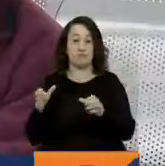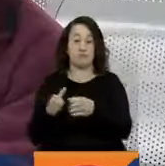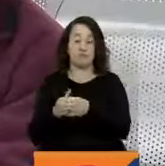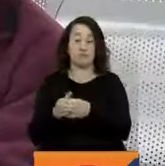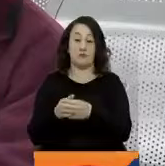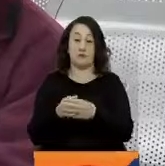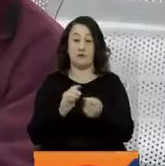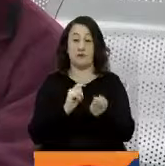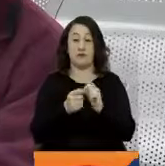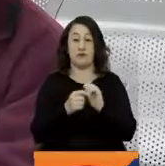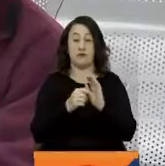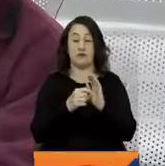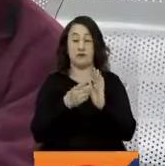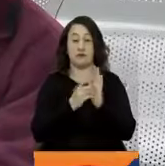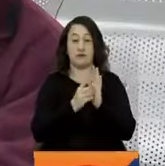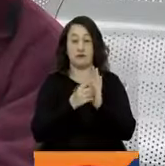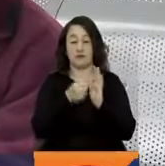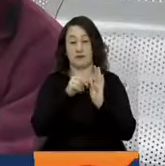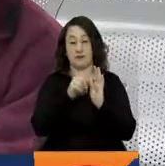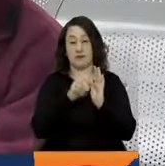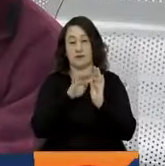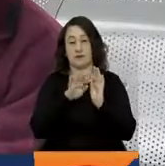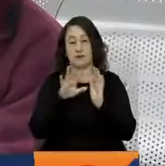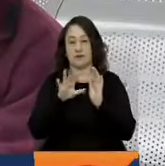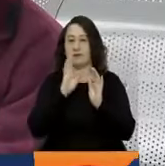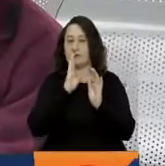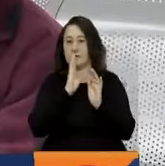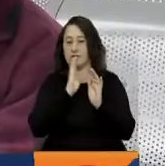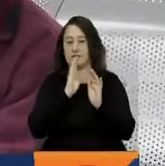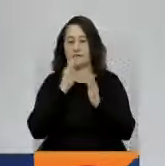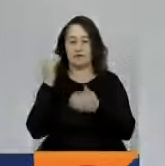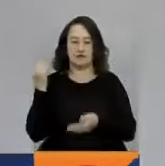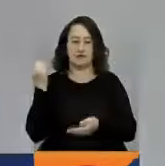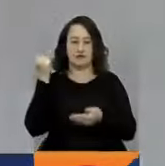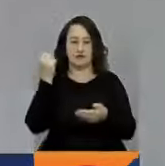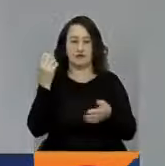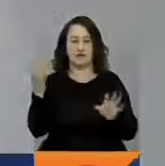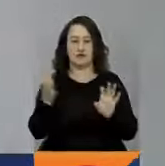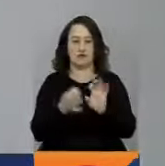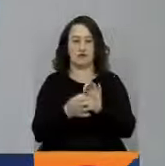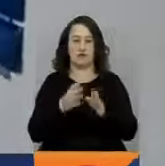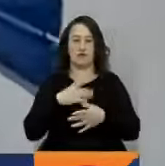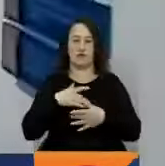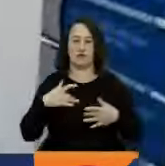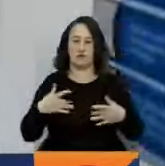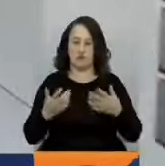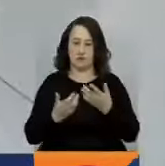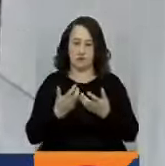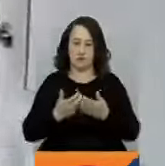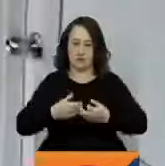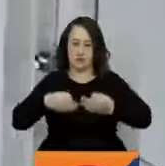decreto 1655, dando prelación a los recursos para la articulación de la salud y el sistema y seguridad en el trabajo.